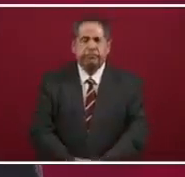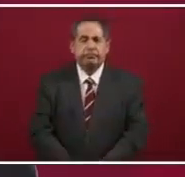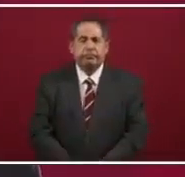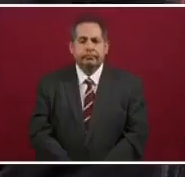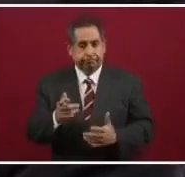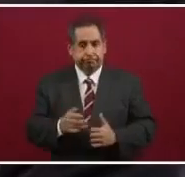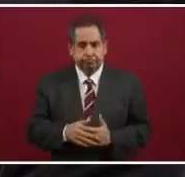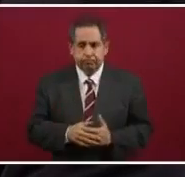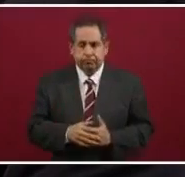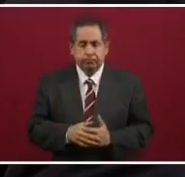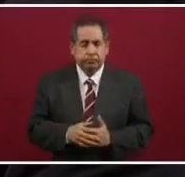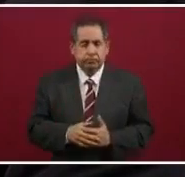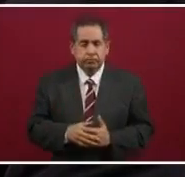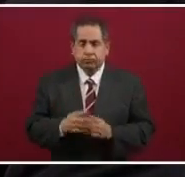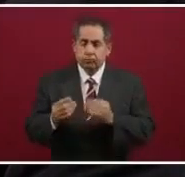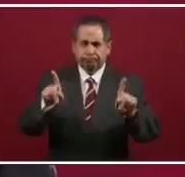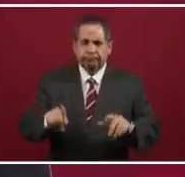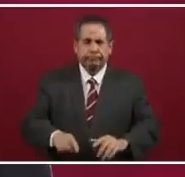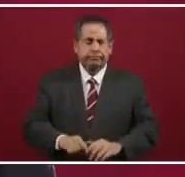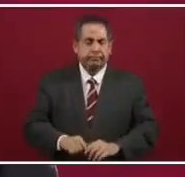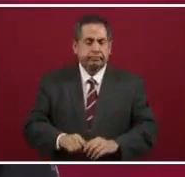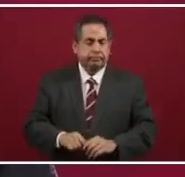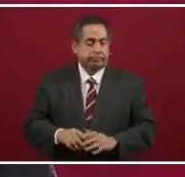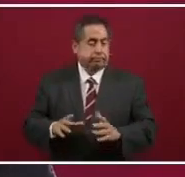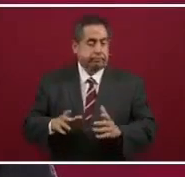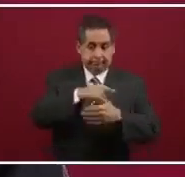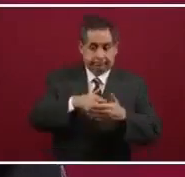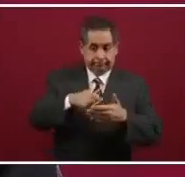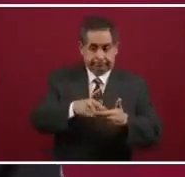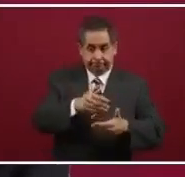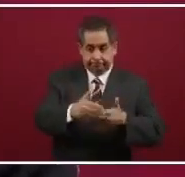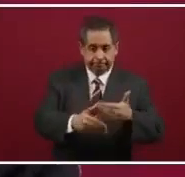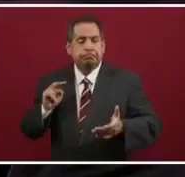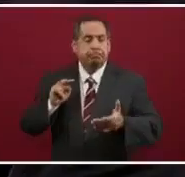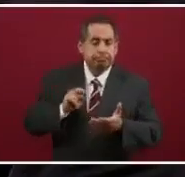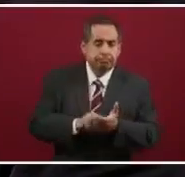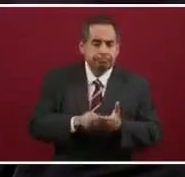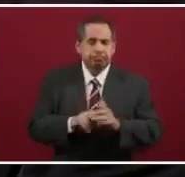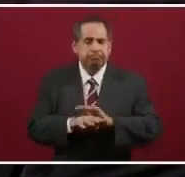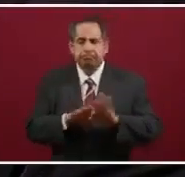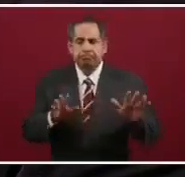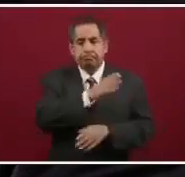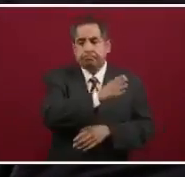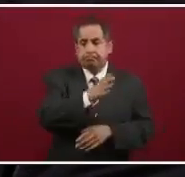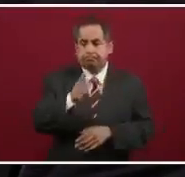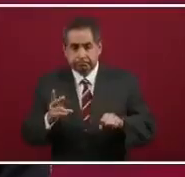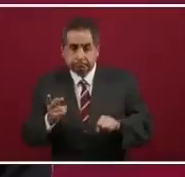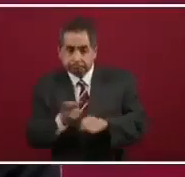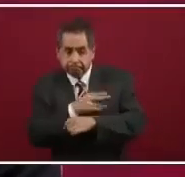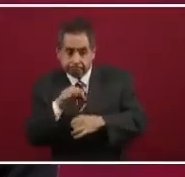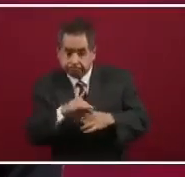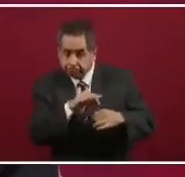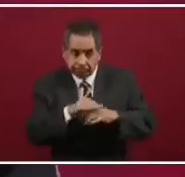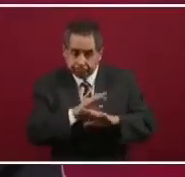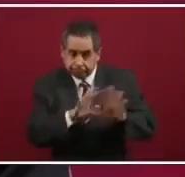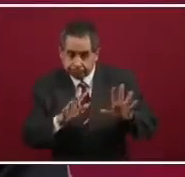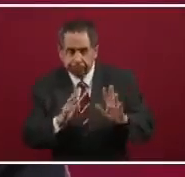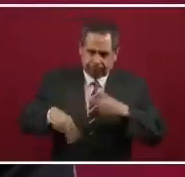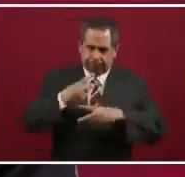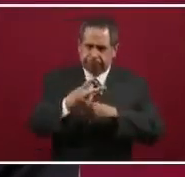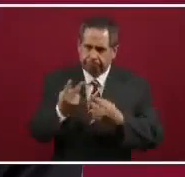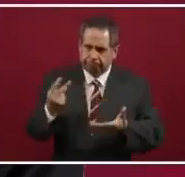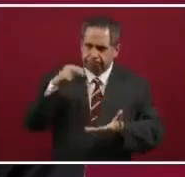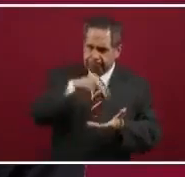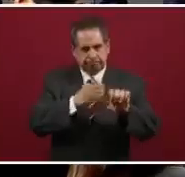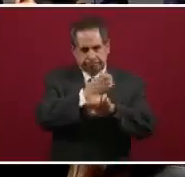Ejecutivo. Esto es parte de los nuevos tiempos. En el proceso electoral no fui a esos estados, ya pasó el proceso electoral, ahora sí voy a